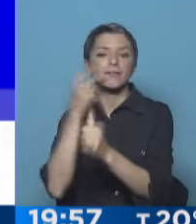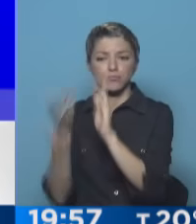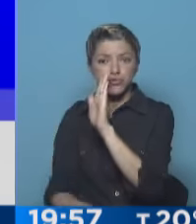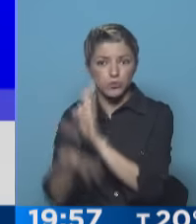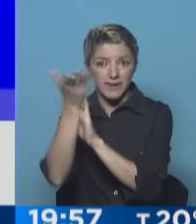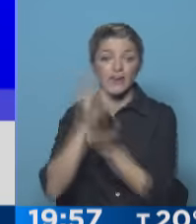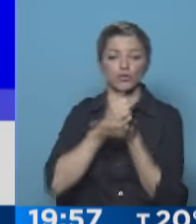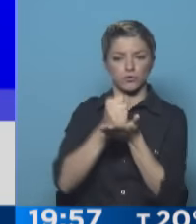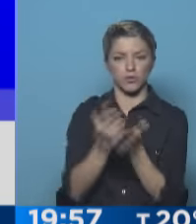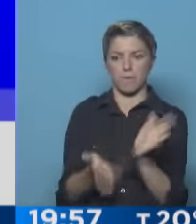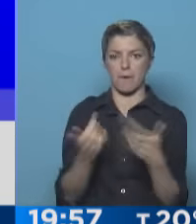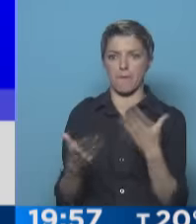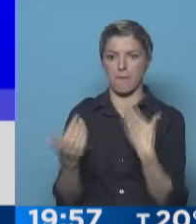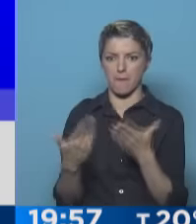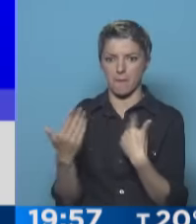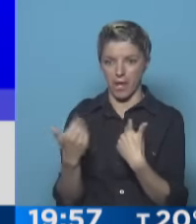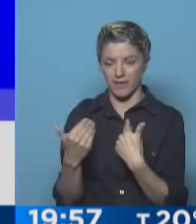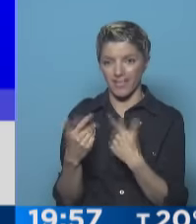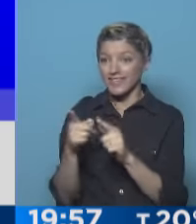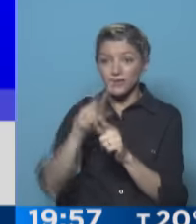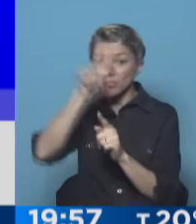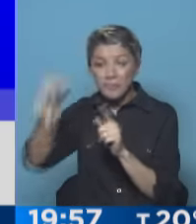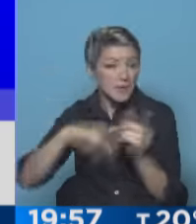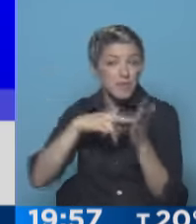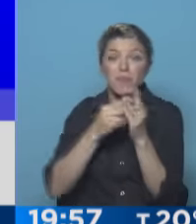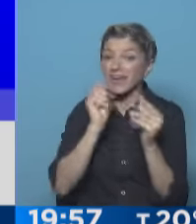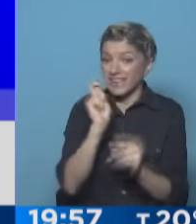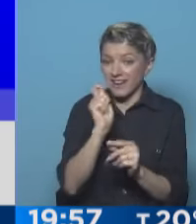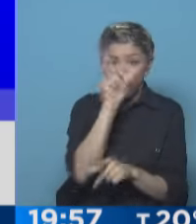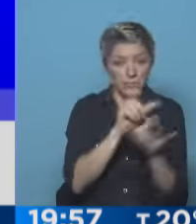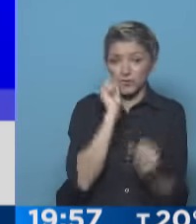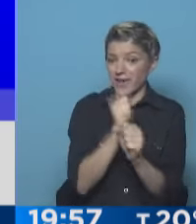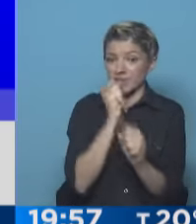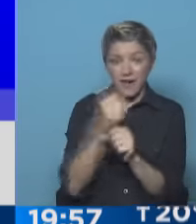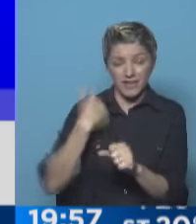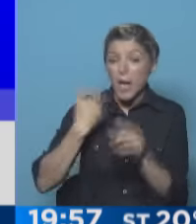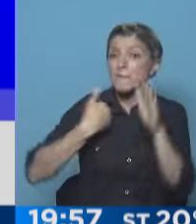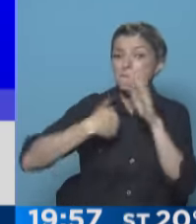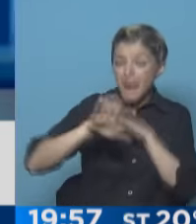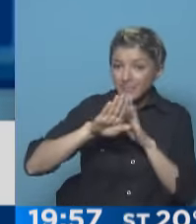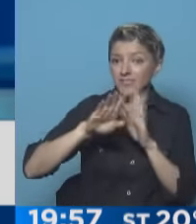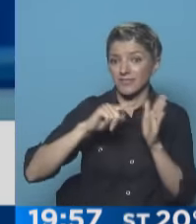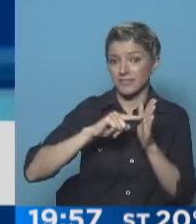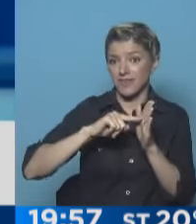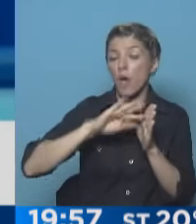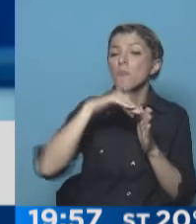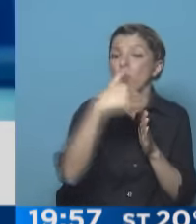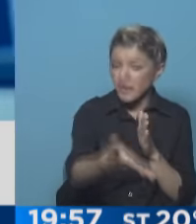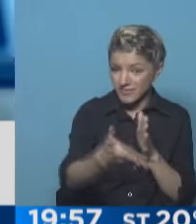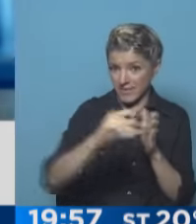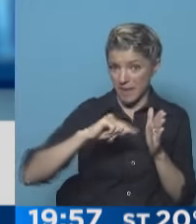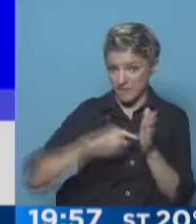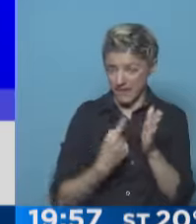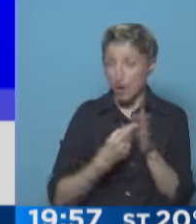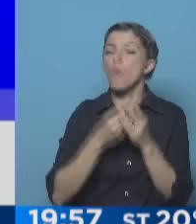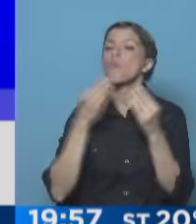directamente a atacar el bolsillo de los trabajadores argentinos principalmente del área metropolitana capital de provincia de Buenos Aires